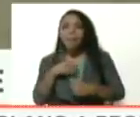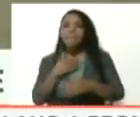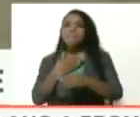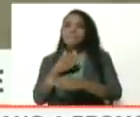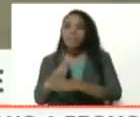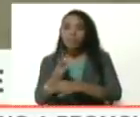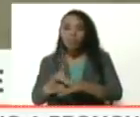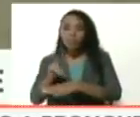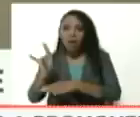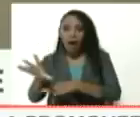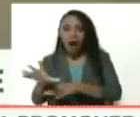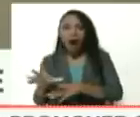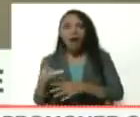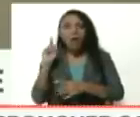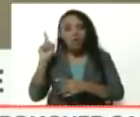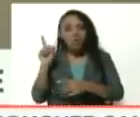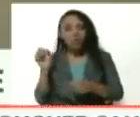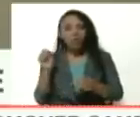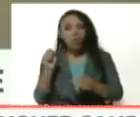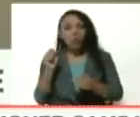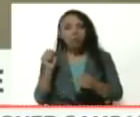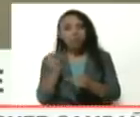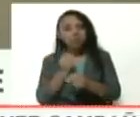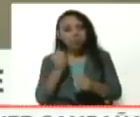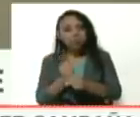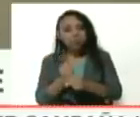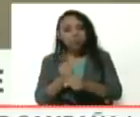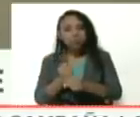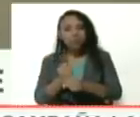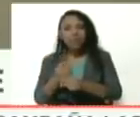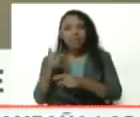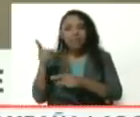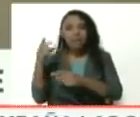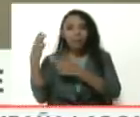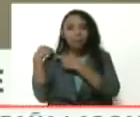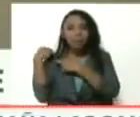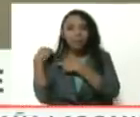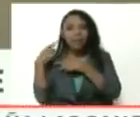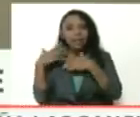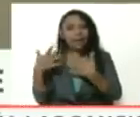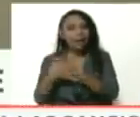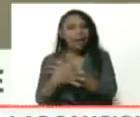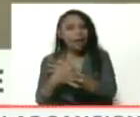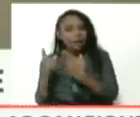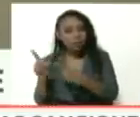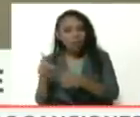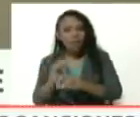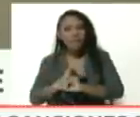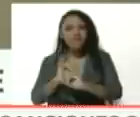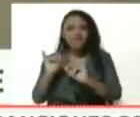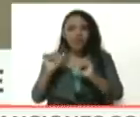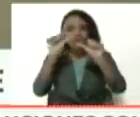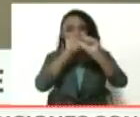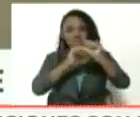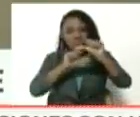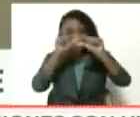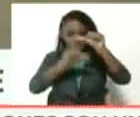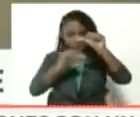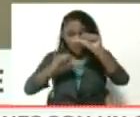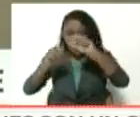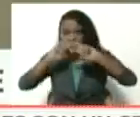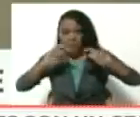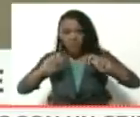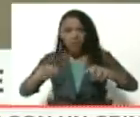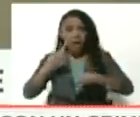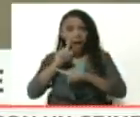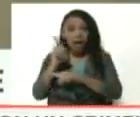dejar que sean los órganos competentes que se que terminen la investigación y luego